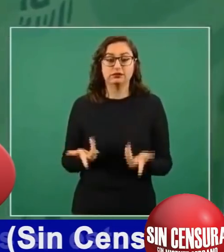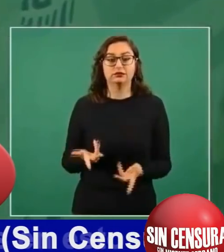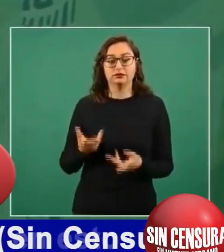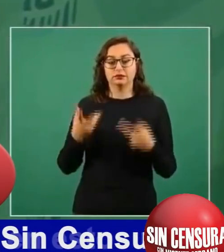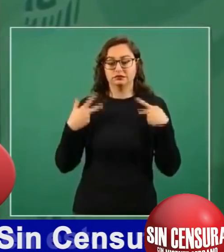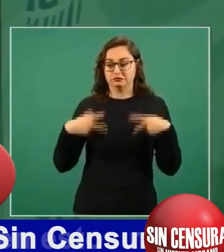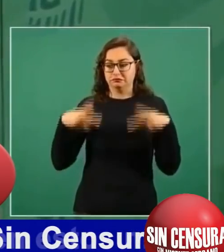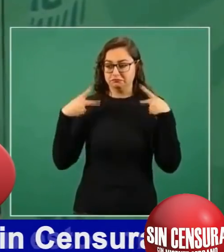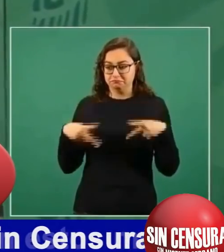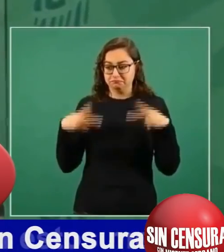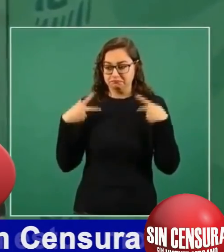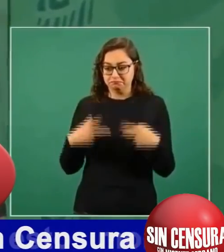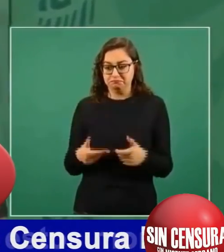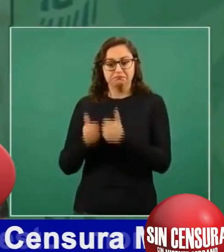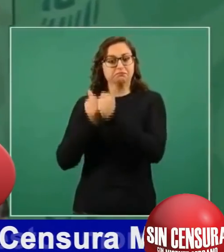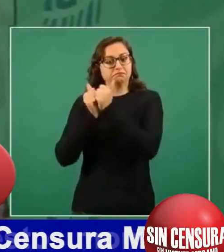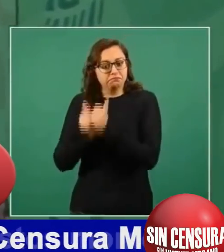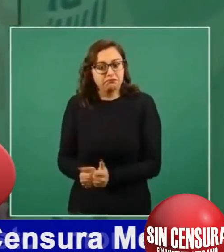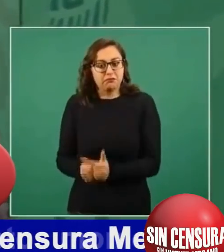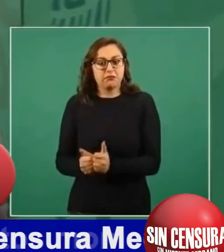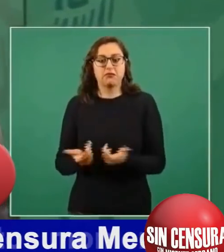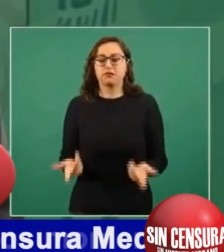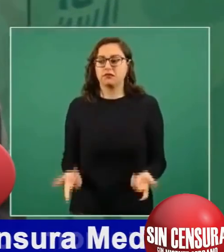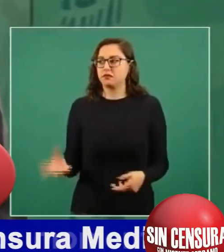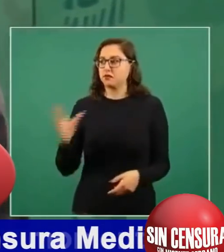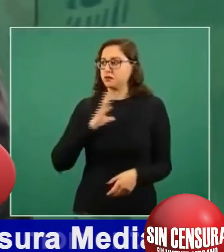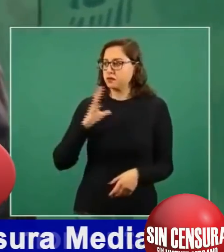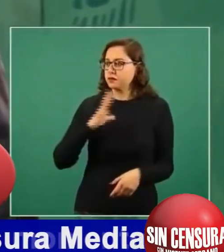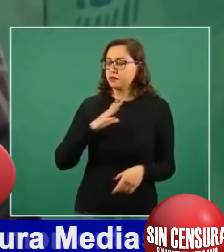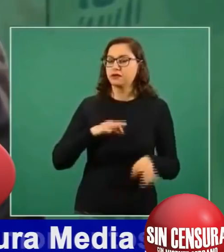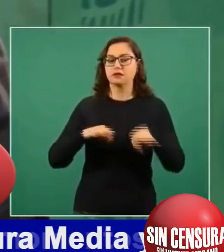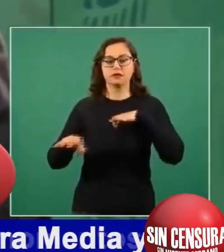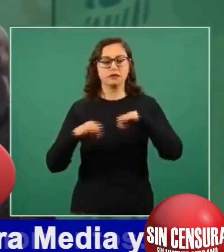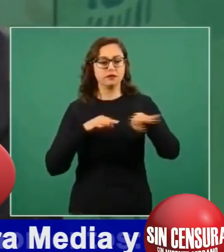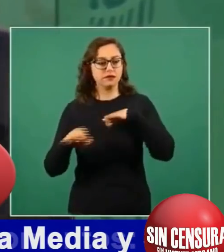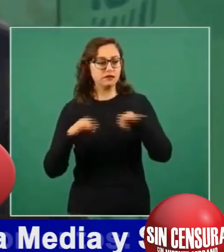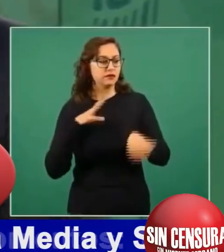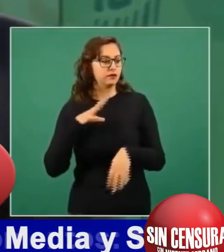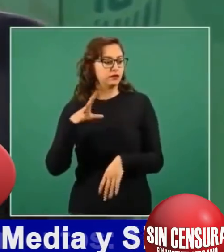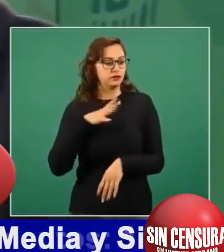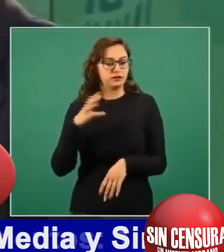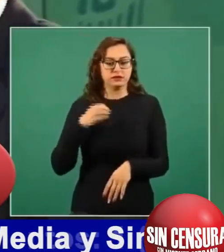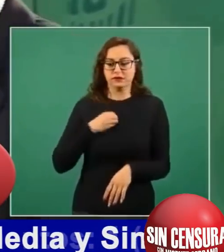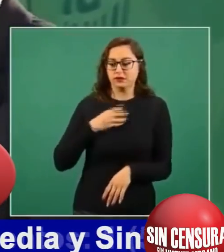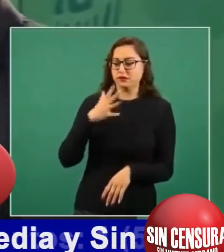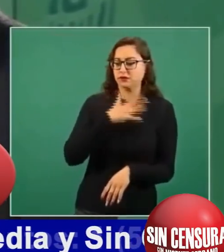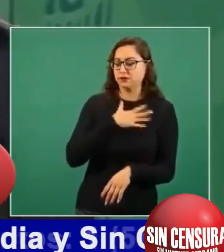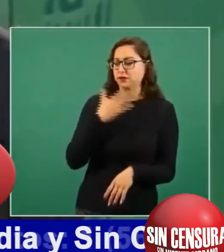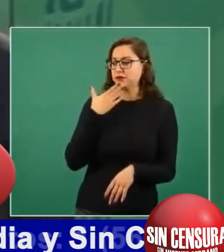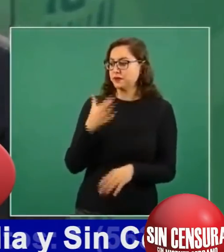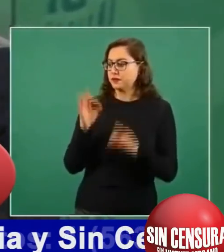reteniendo con trabajo, con bienestar a la gente, y que no